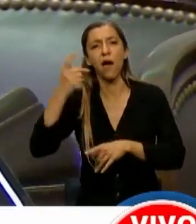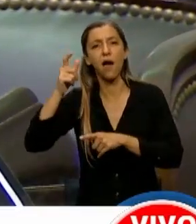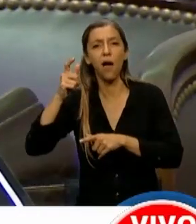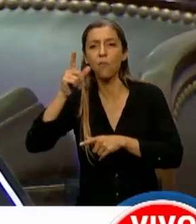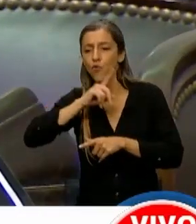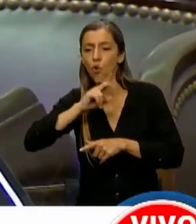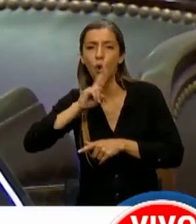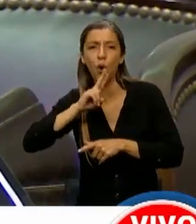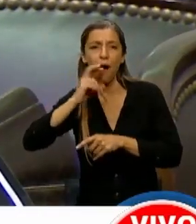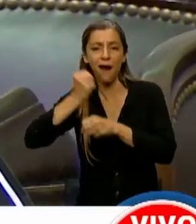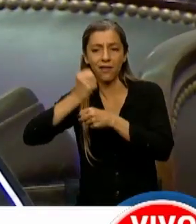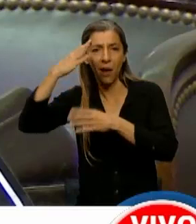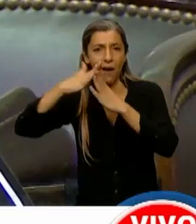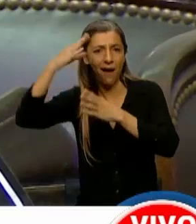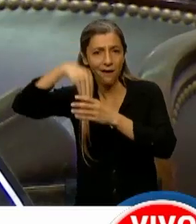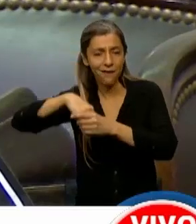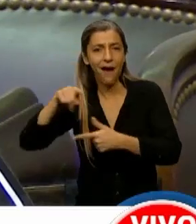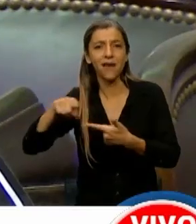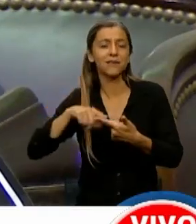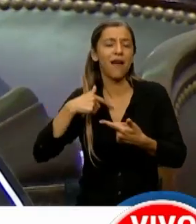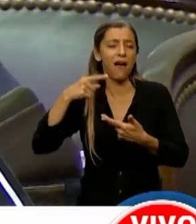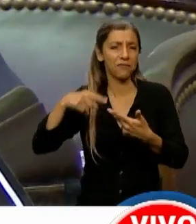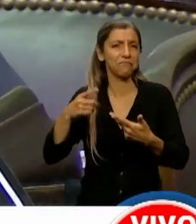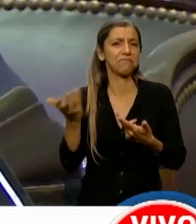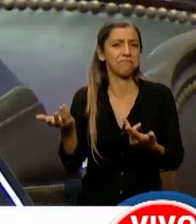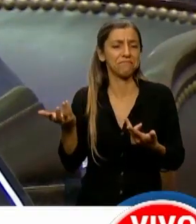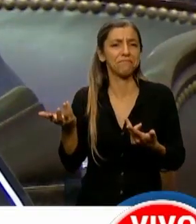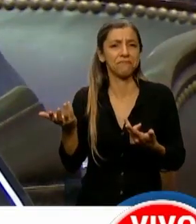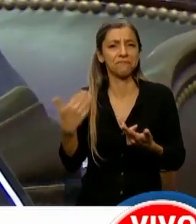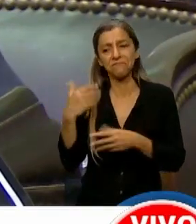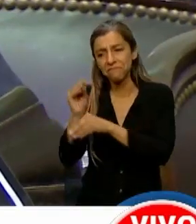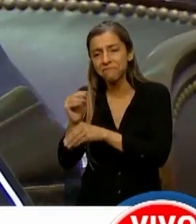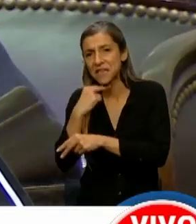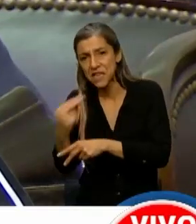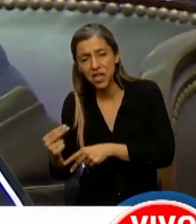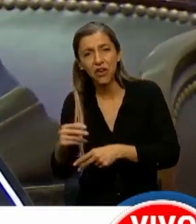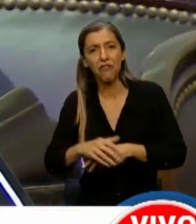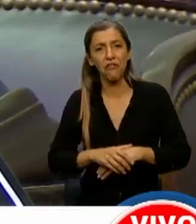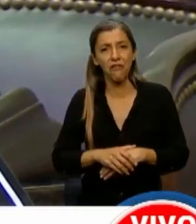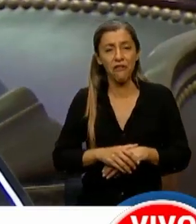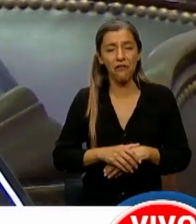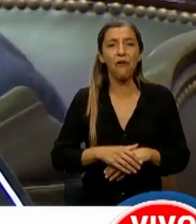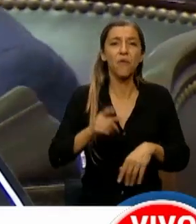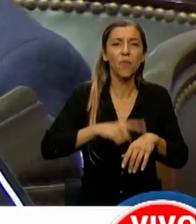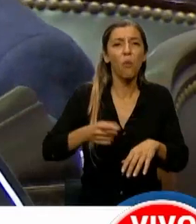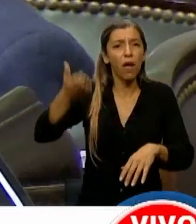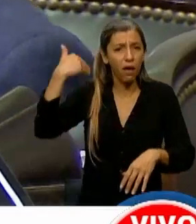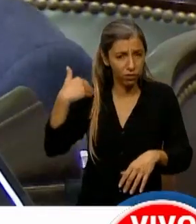En el 2011, cuando fue presidenta, se sancionó el régimen del trabajo